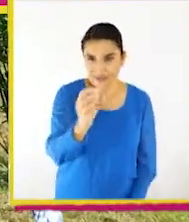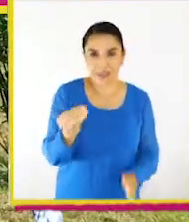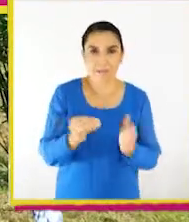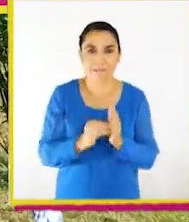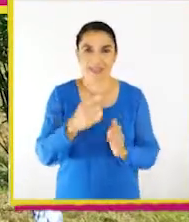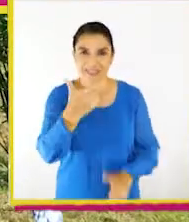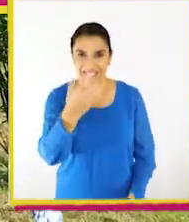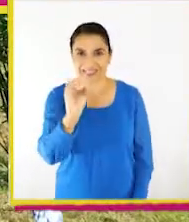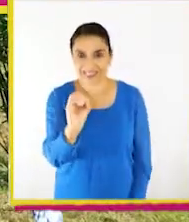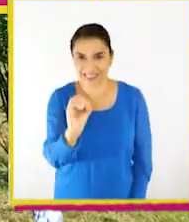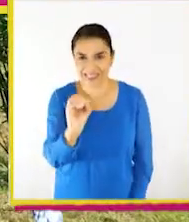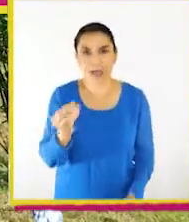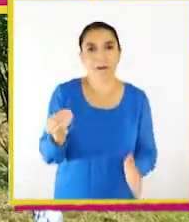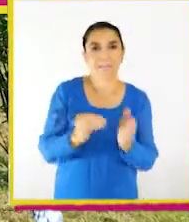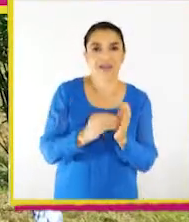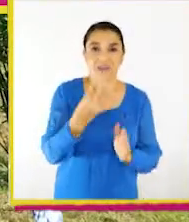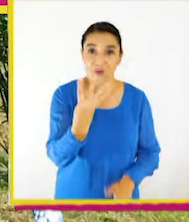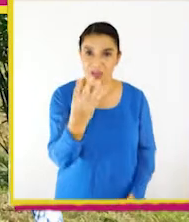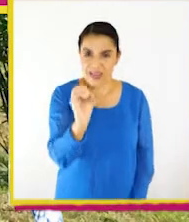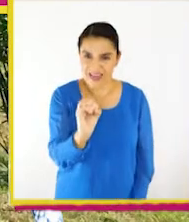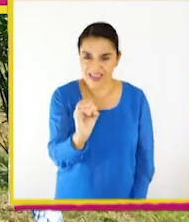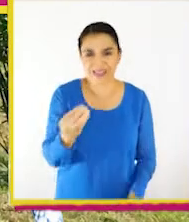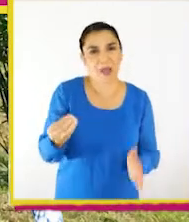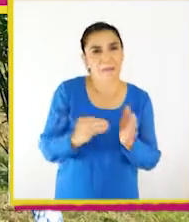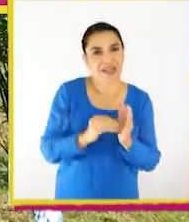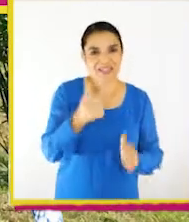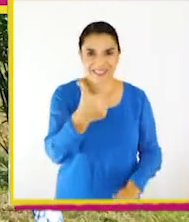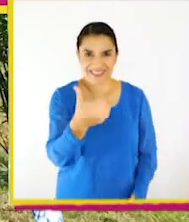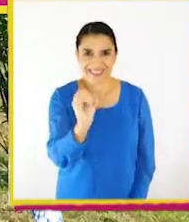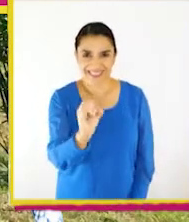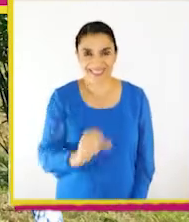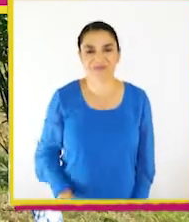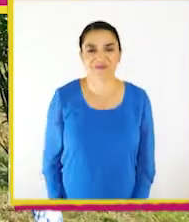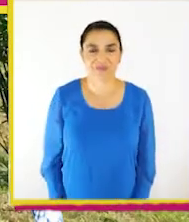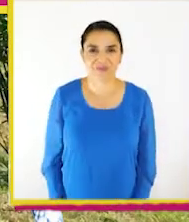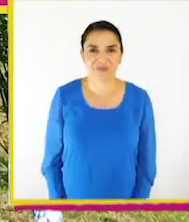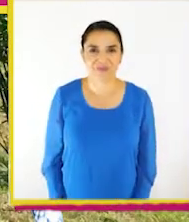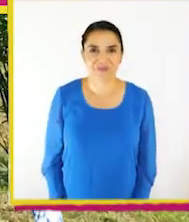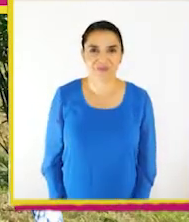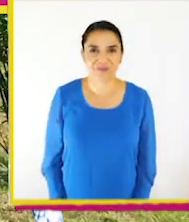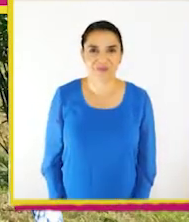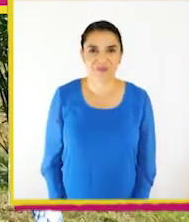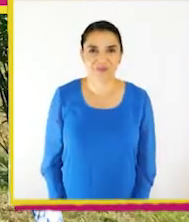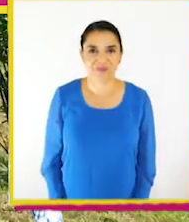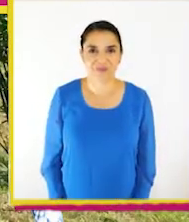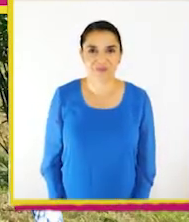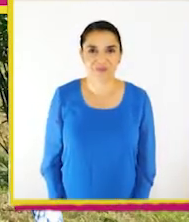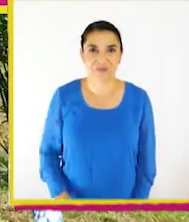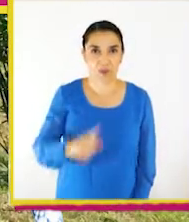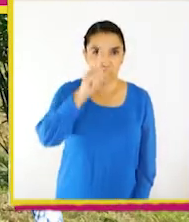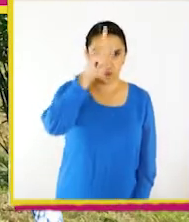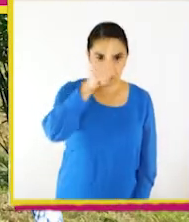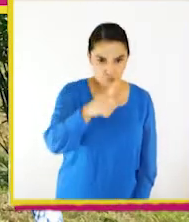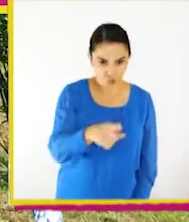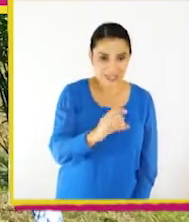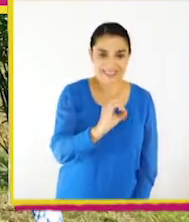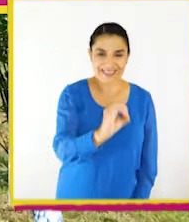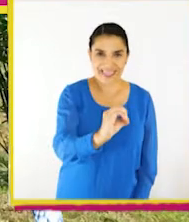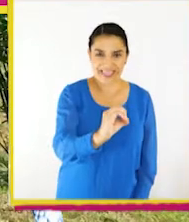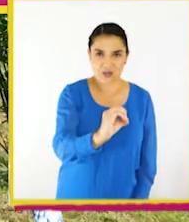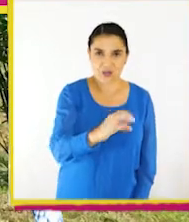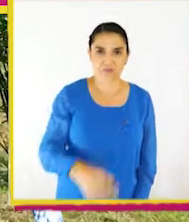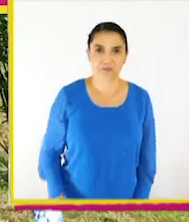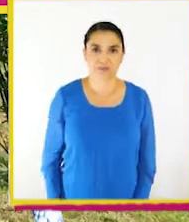50 más 70 más 40 más 60. Ponemos el 0 en la columna